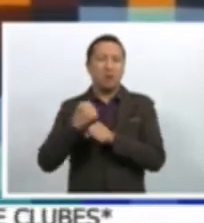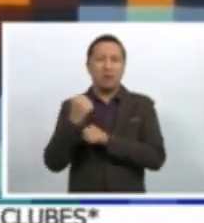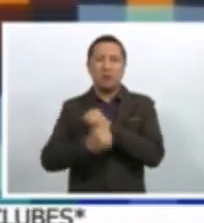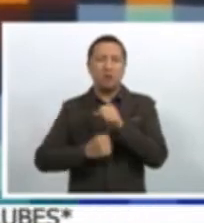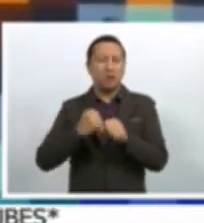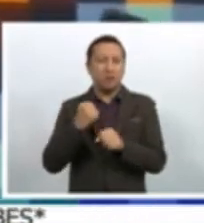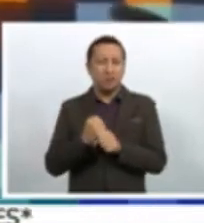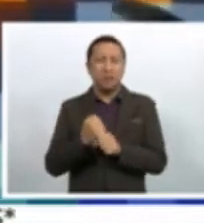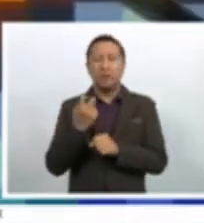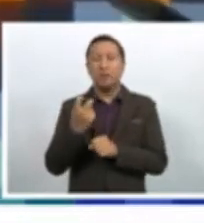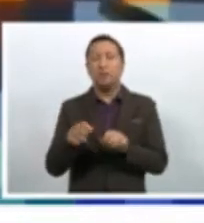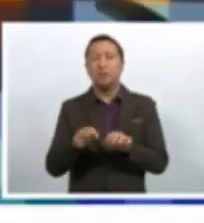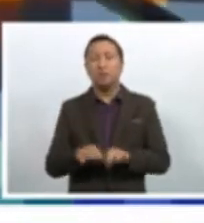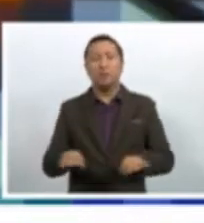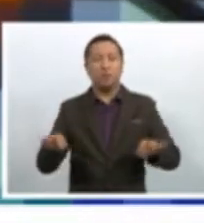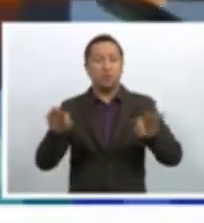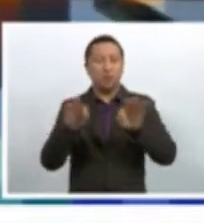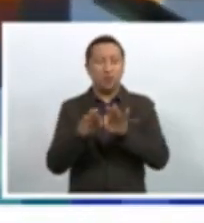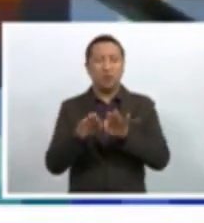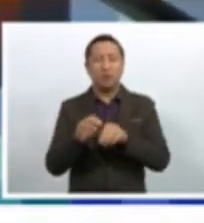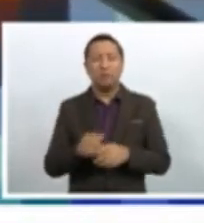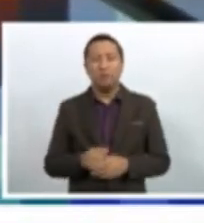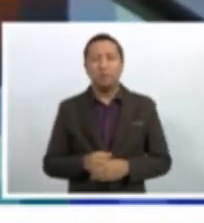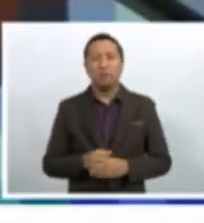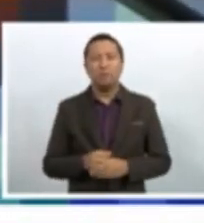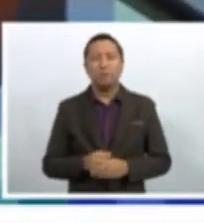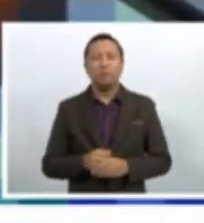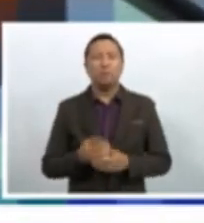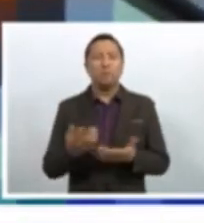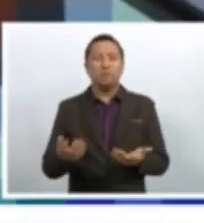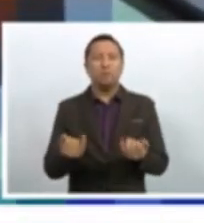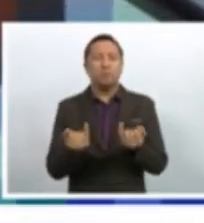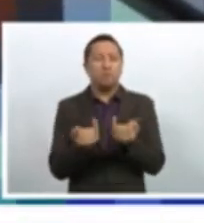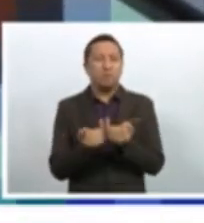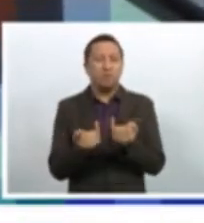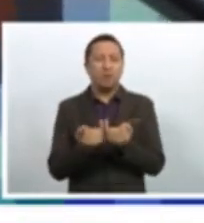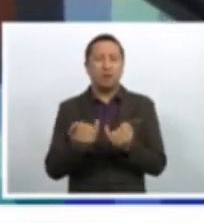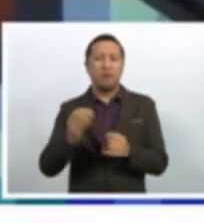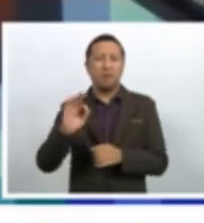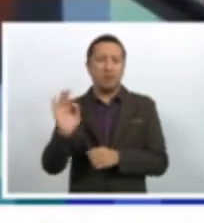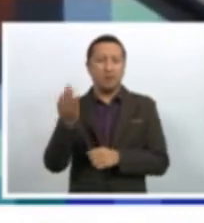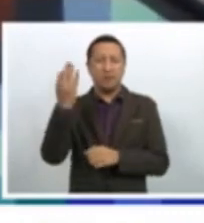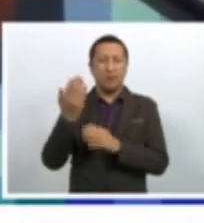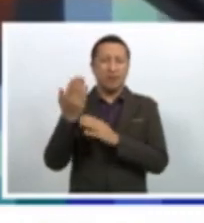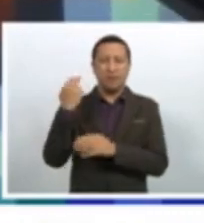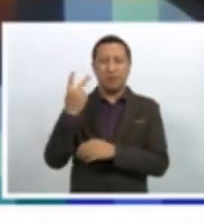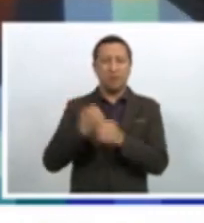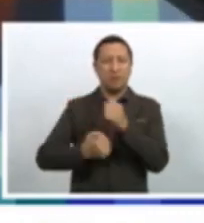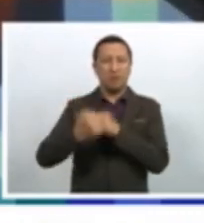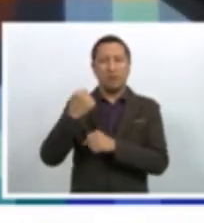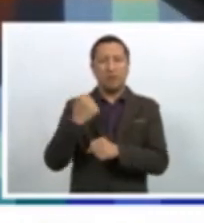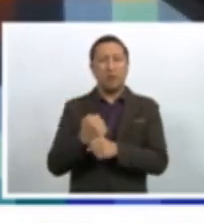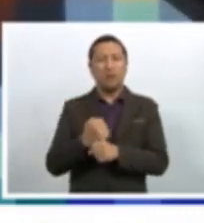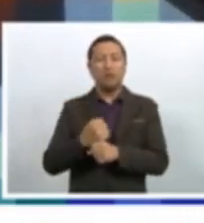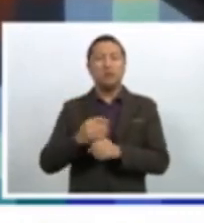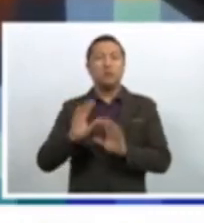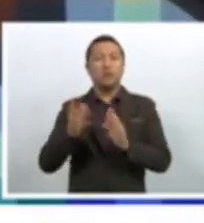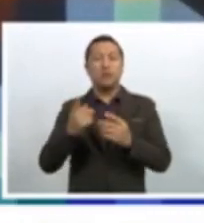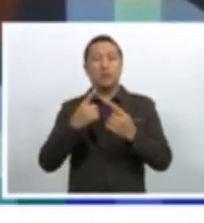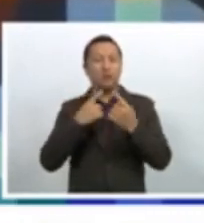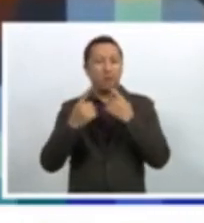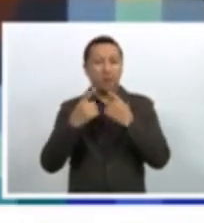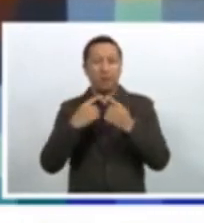es importante también estar fortaleciendo este tipo de acciones, particularmente después de que la Federación hace 2 años eliminó el Concurso Nacional de Debate Político,